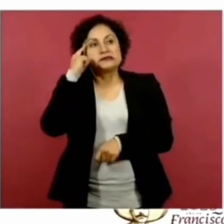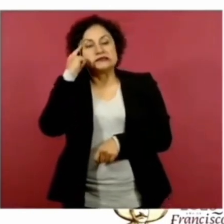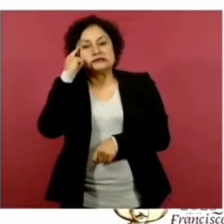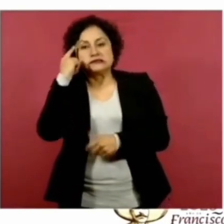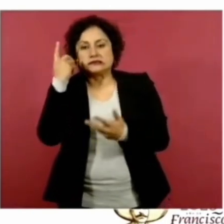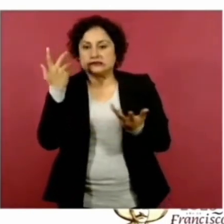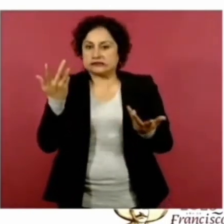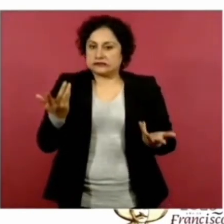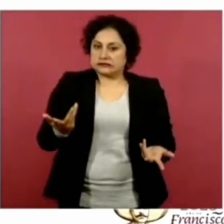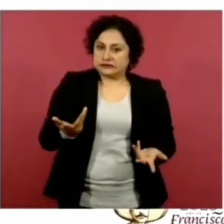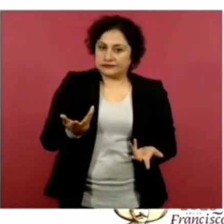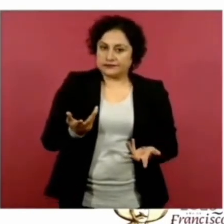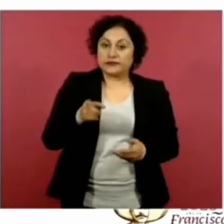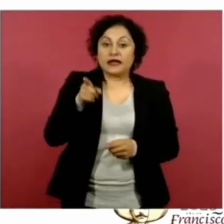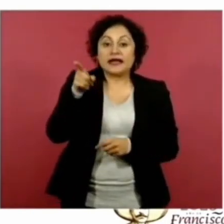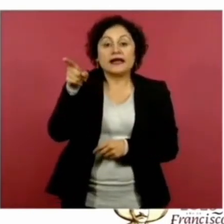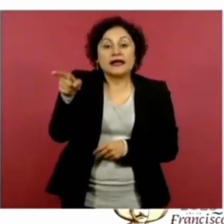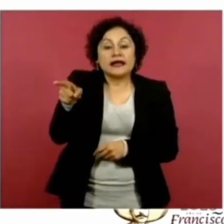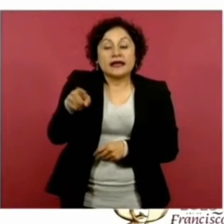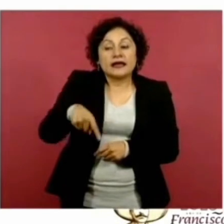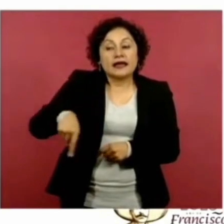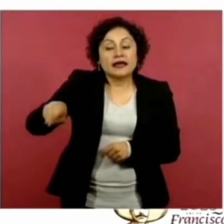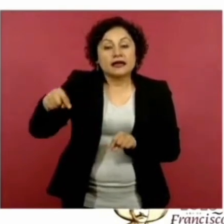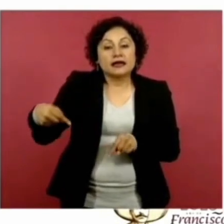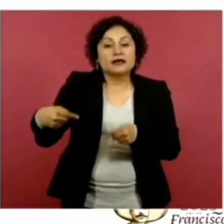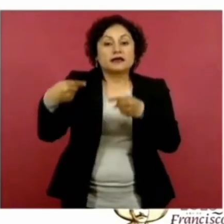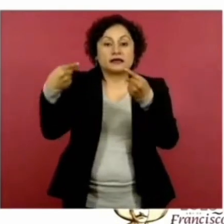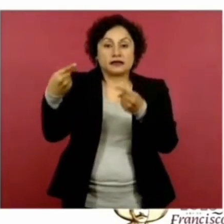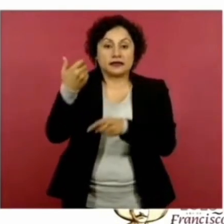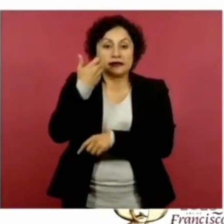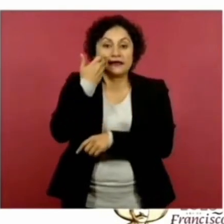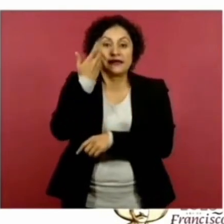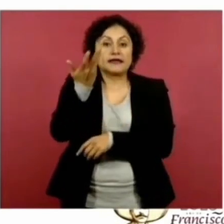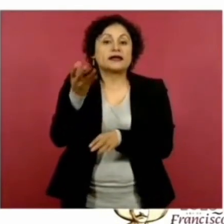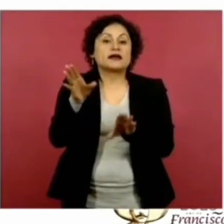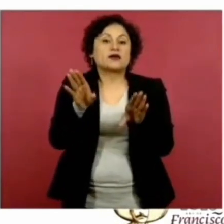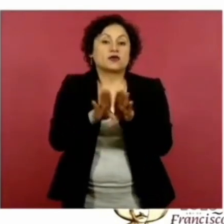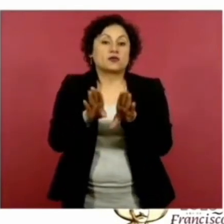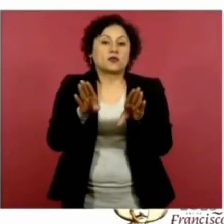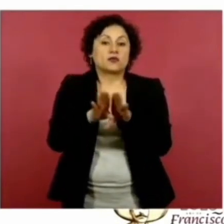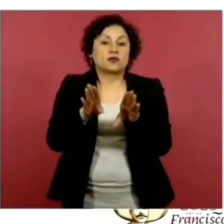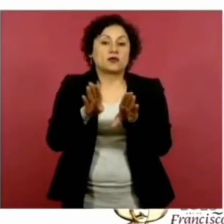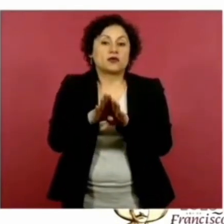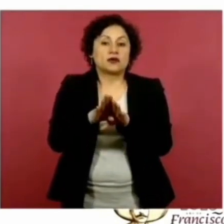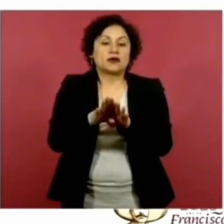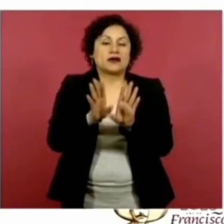que les aceptáramos el suicídate y luego hablamos.